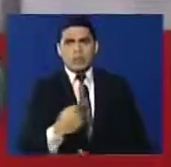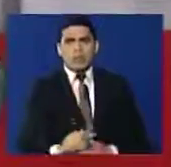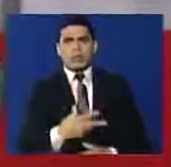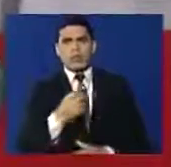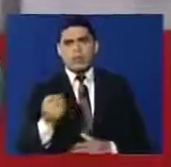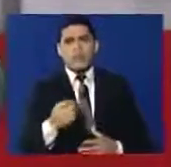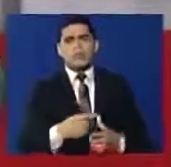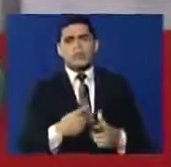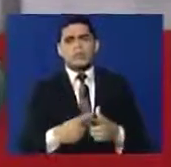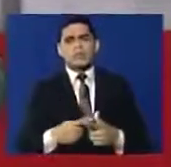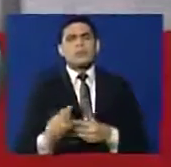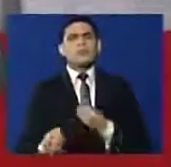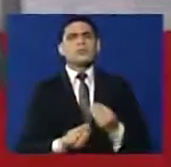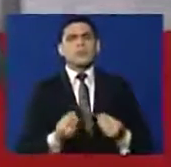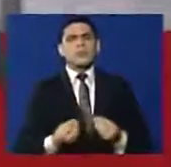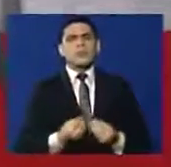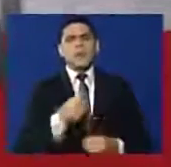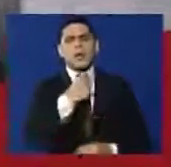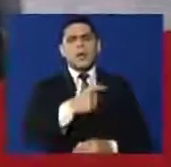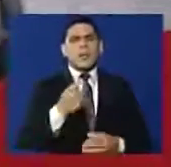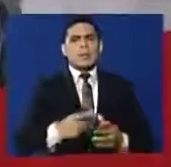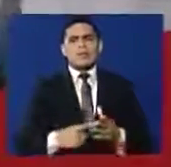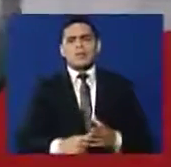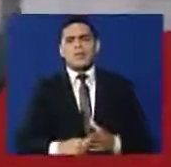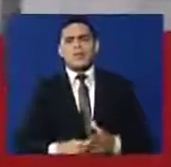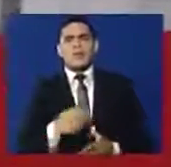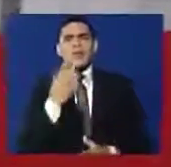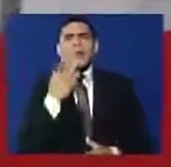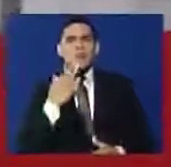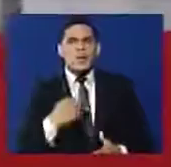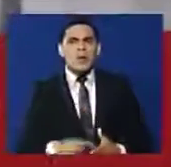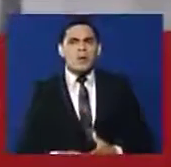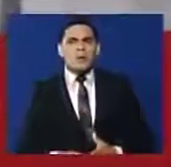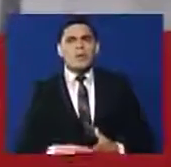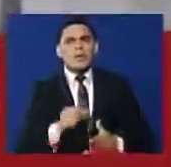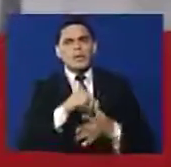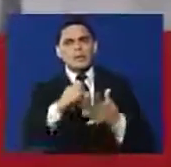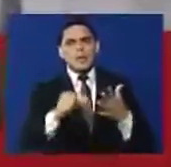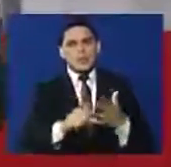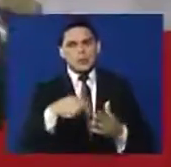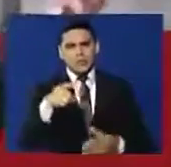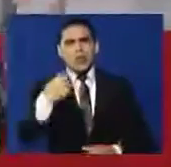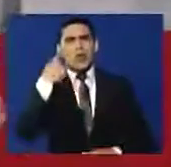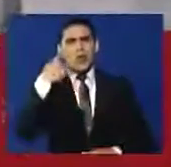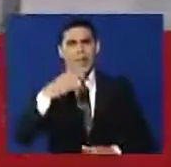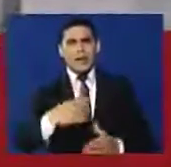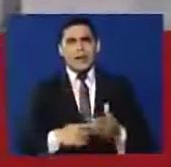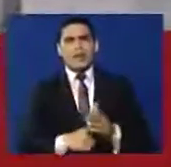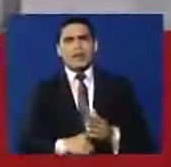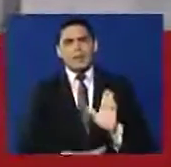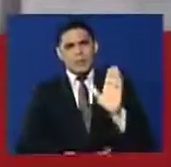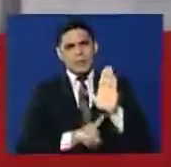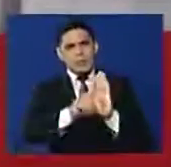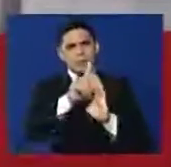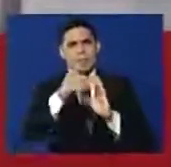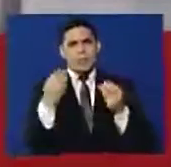dicen los que sí son especialistas. En la consideración de ese aspecto, ¿tú crees que Chávez trasciende a